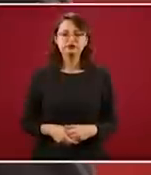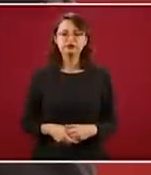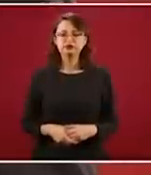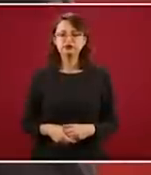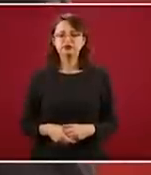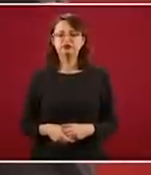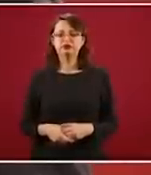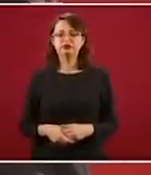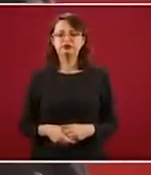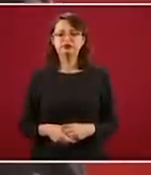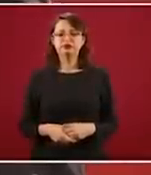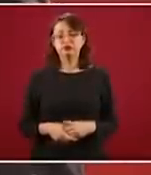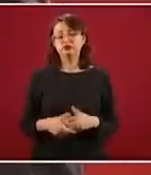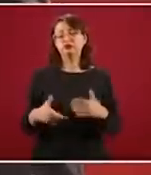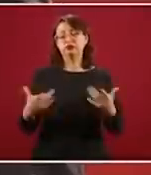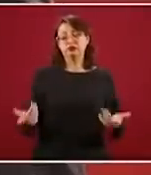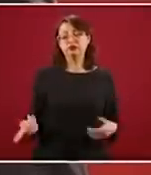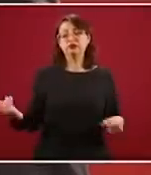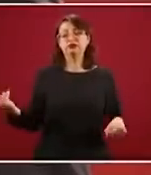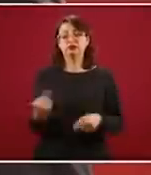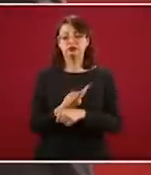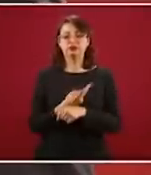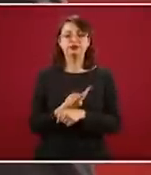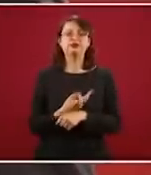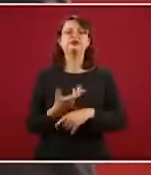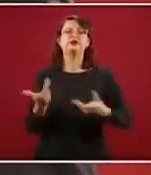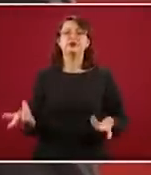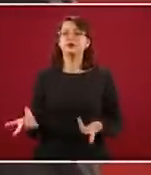Esto tiene que ver con la descomposición